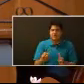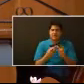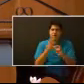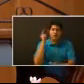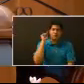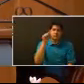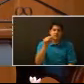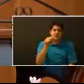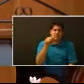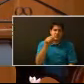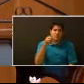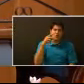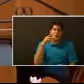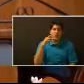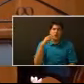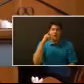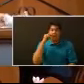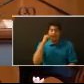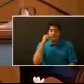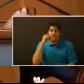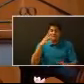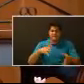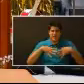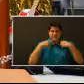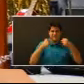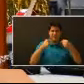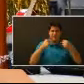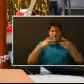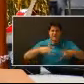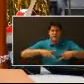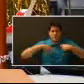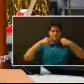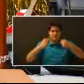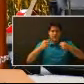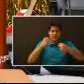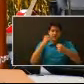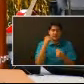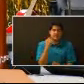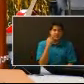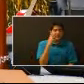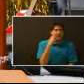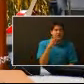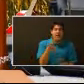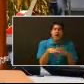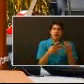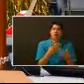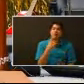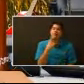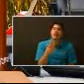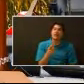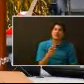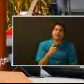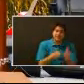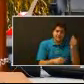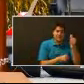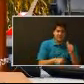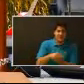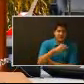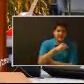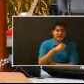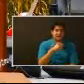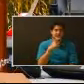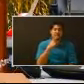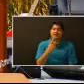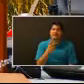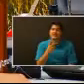contigo, varón esforzado y valiente. Mire cómo le dice el ángel a Gedeón,